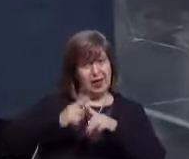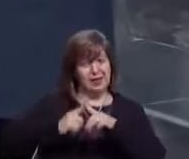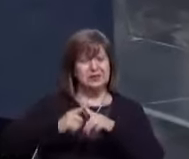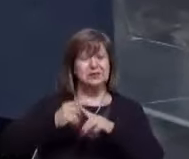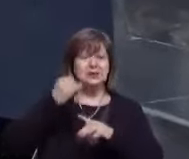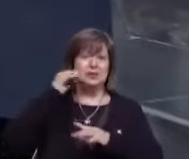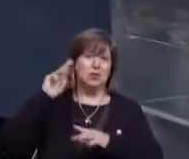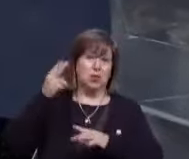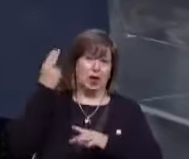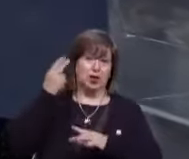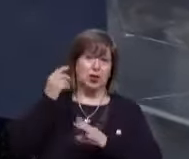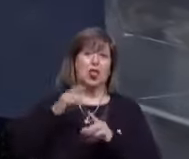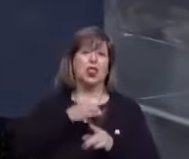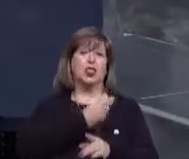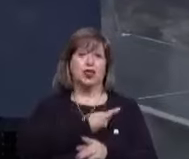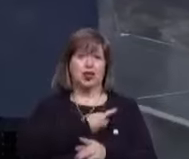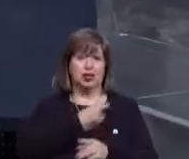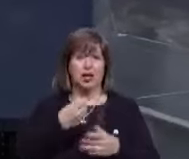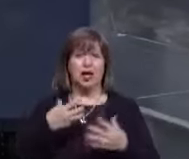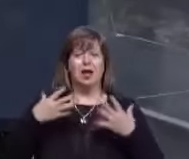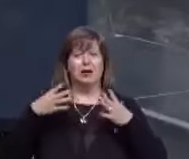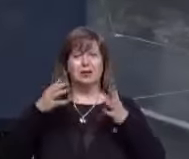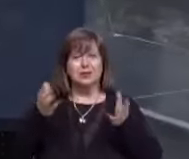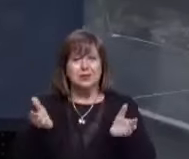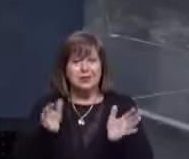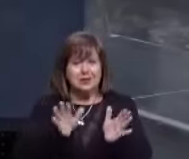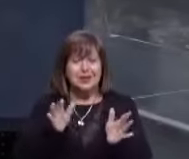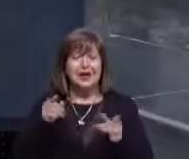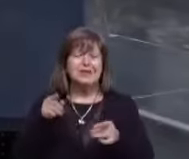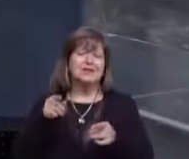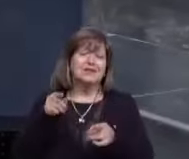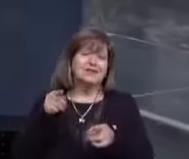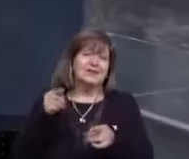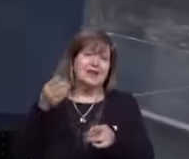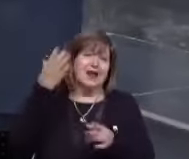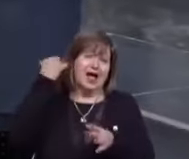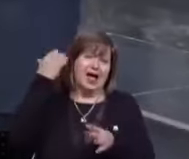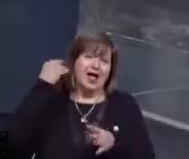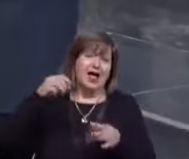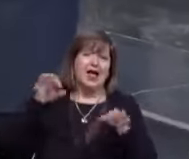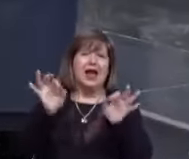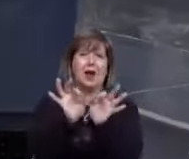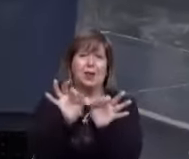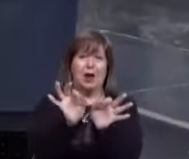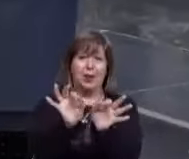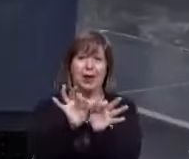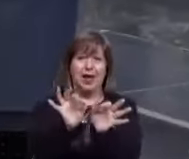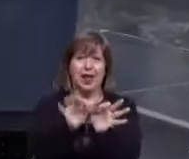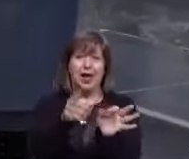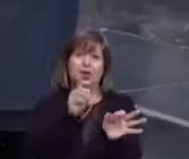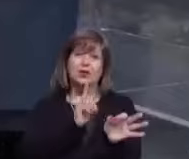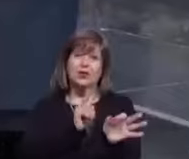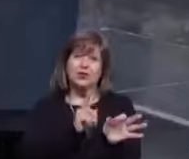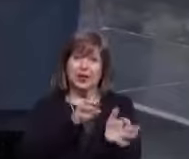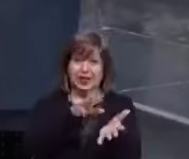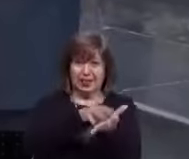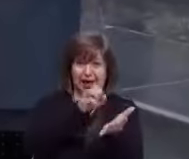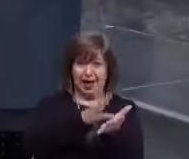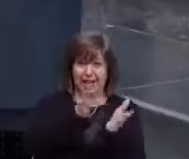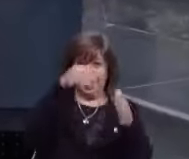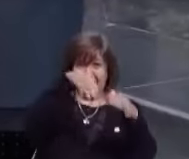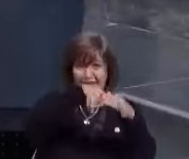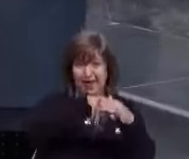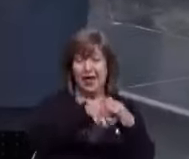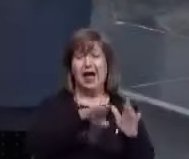que son importantísimas, ¿no? Y vemos esos ojos acuosos de los veteranos recordando aquella epopeya y la verdad, Julián,